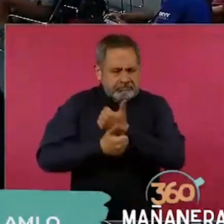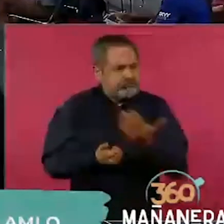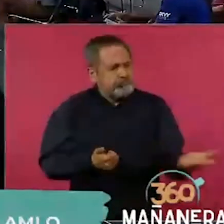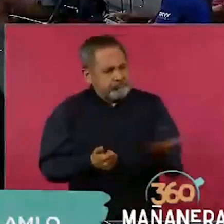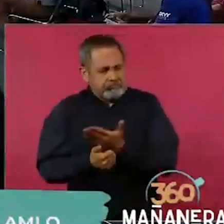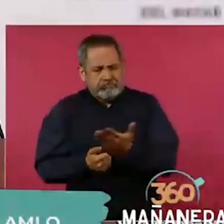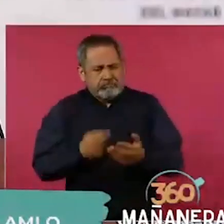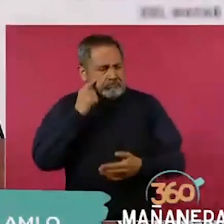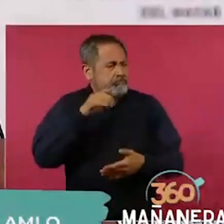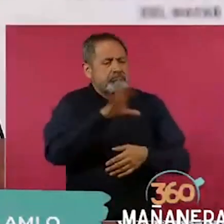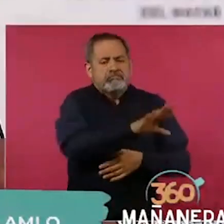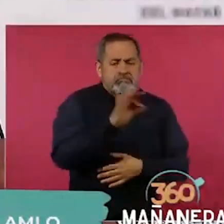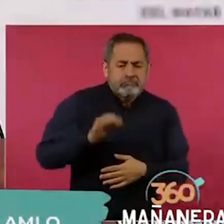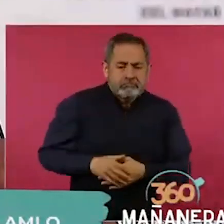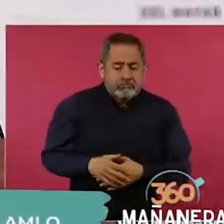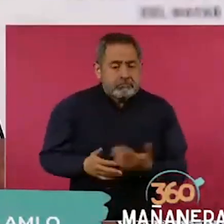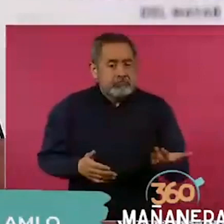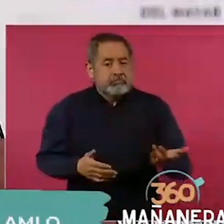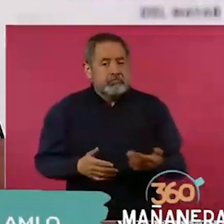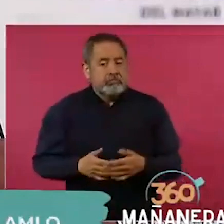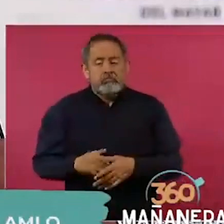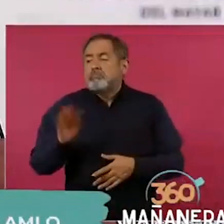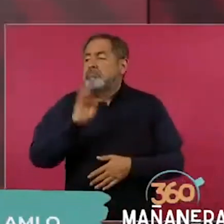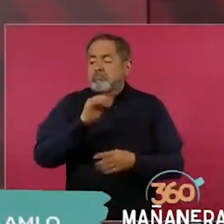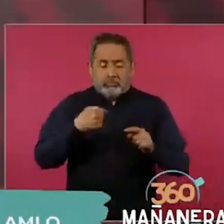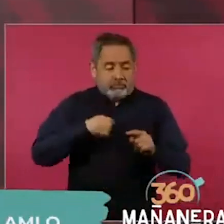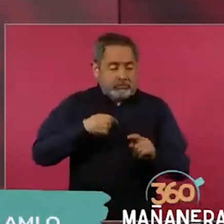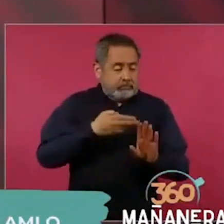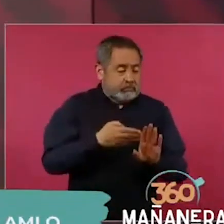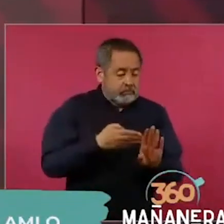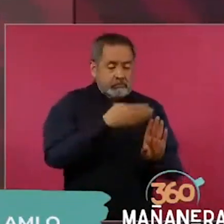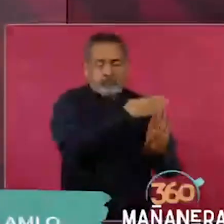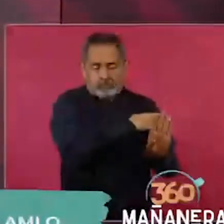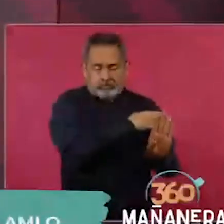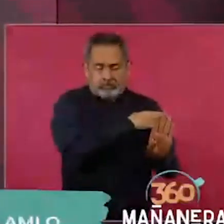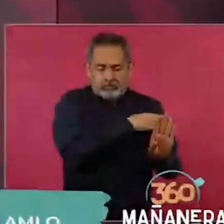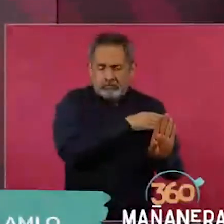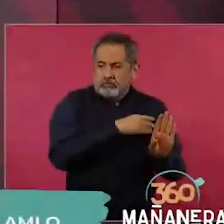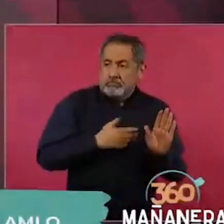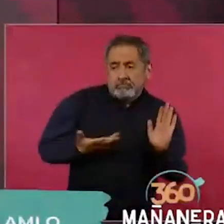Se van a sentir muy orgullosos. Yo estuve, ¿sí?, y